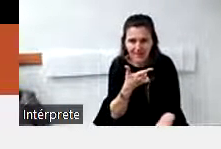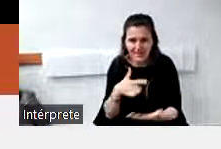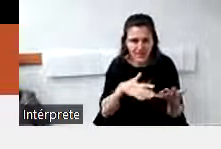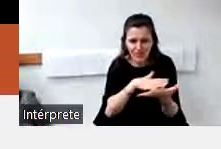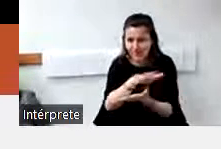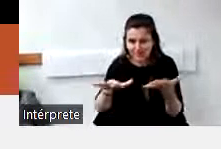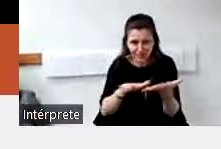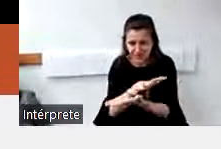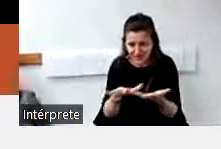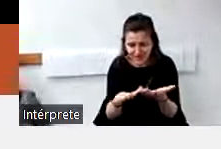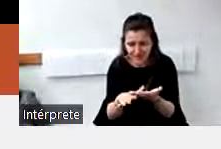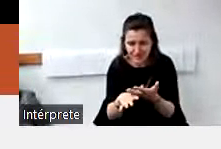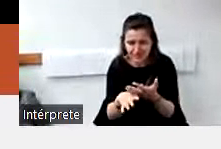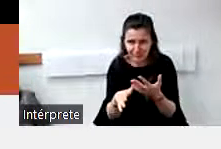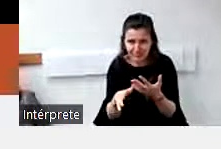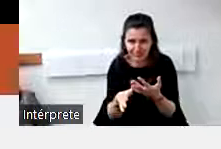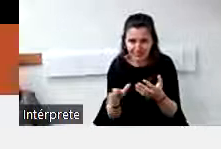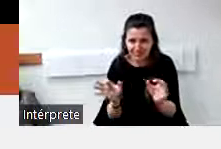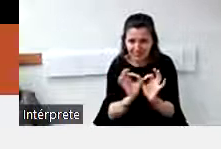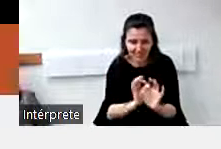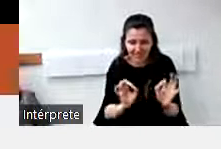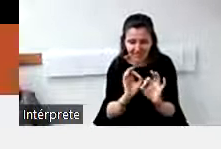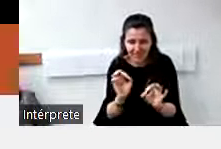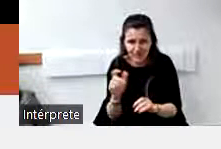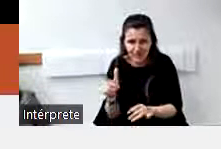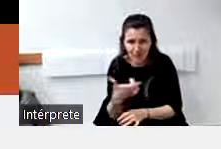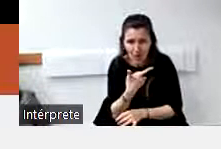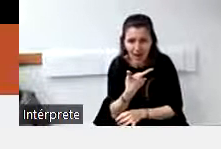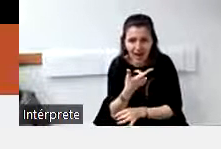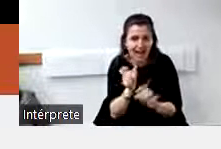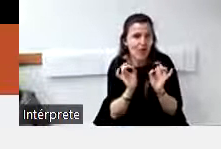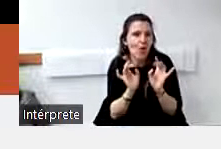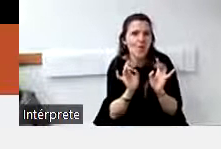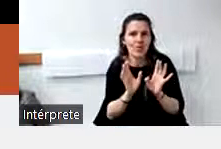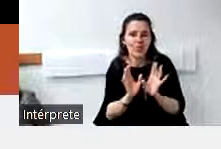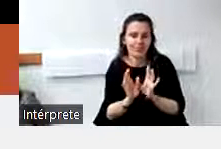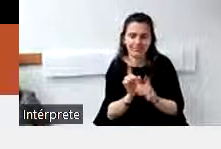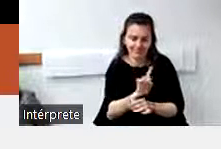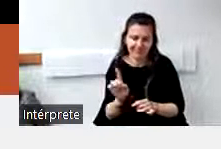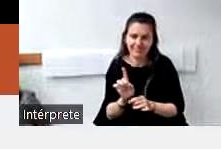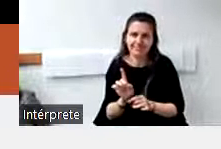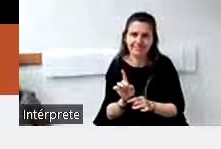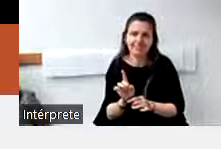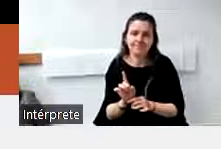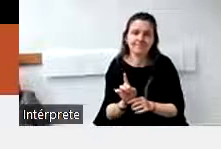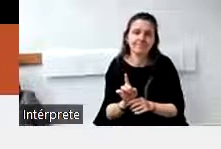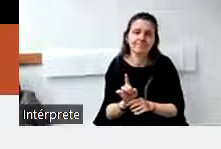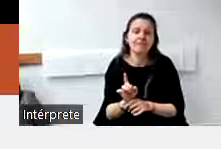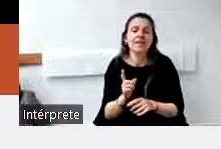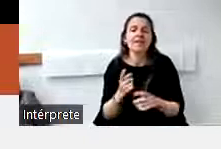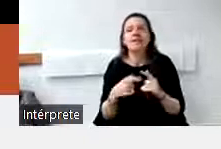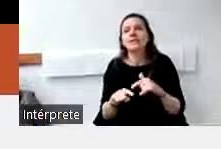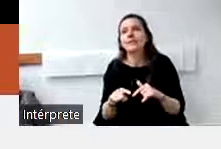sexualidad. Lo que existe es, bueno, la heterosexualidad es más común que la homosexualidad